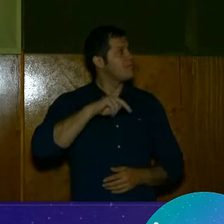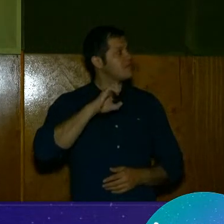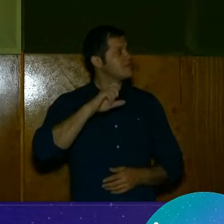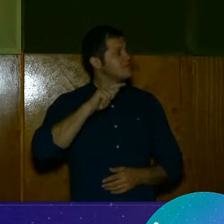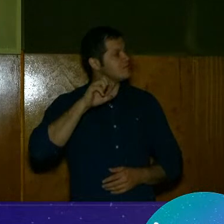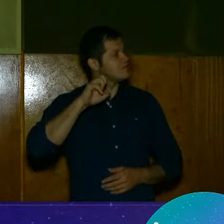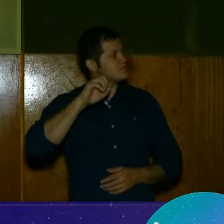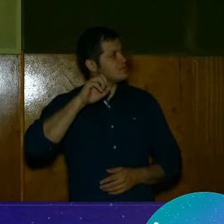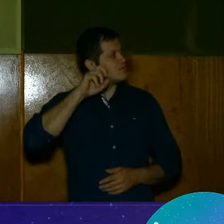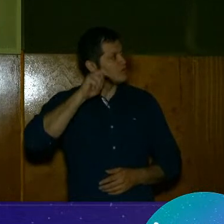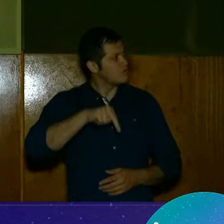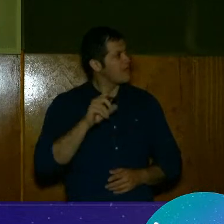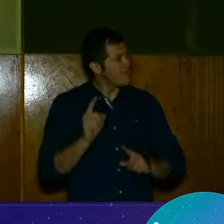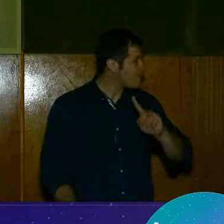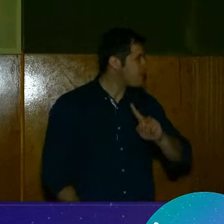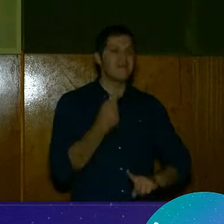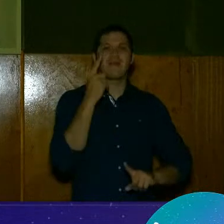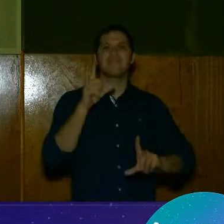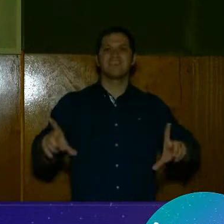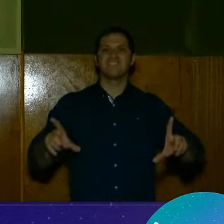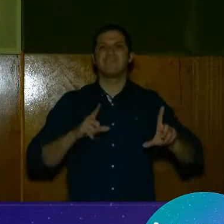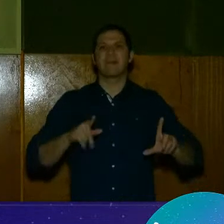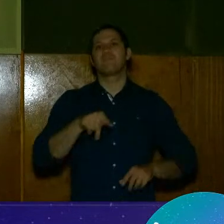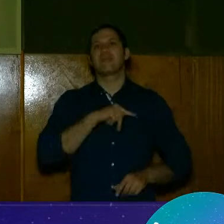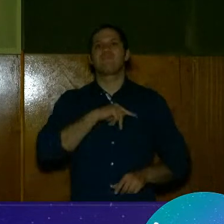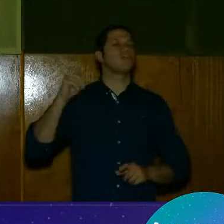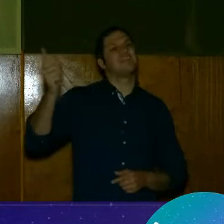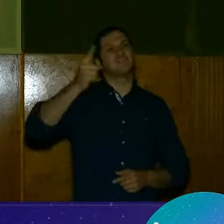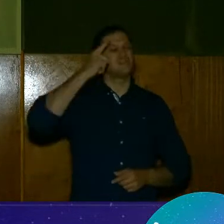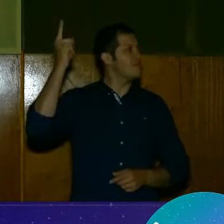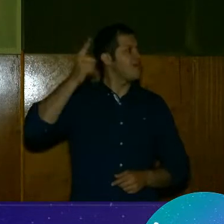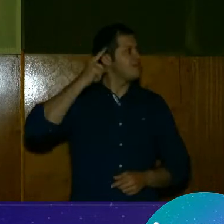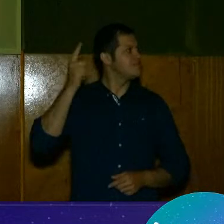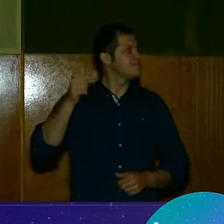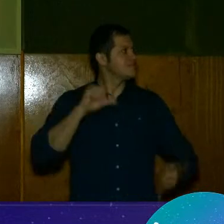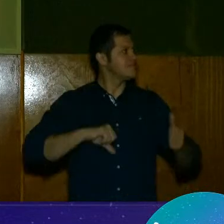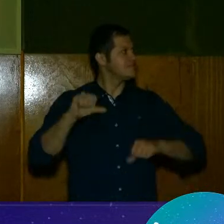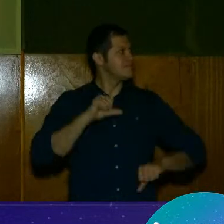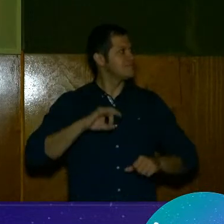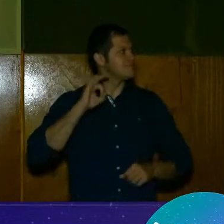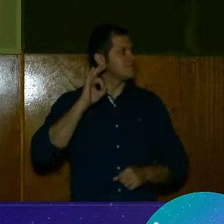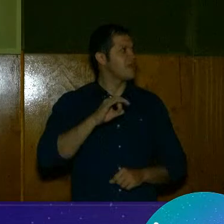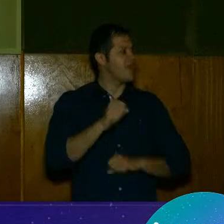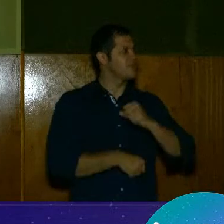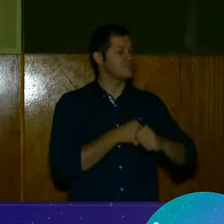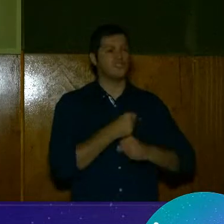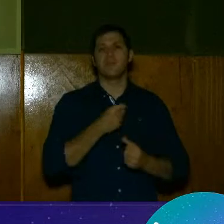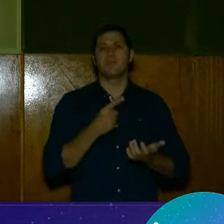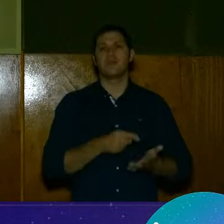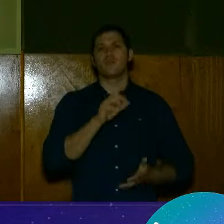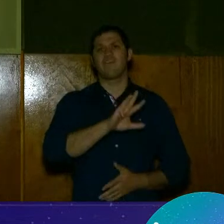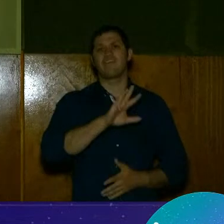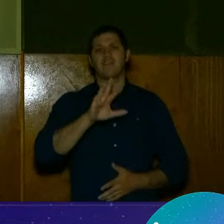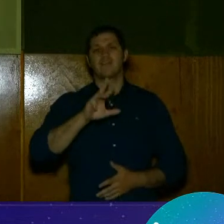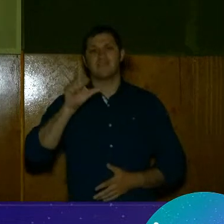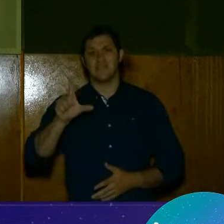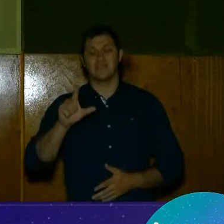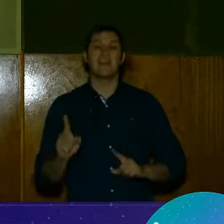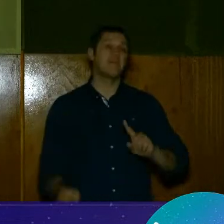astronomía de la universidad de chile fue la primera en hacer un doctorado en astrofísica en princeton la primera mujer